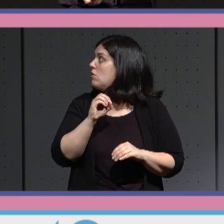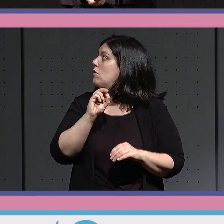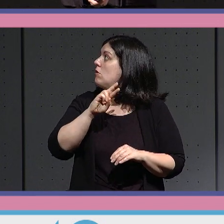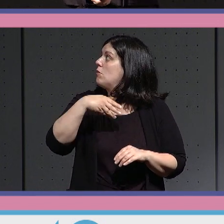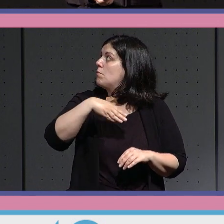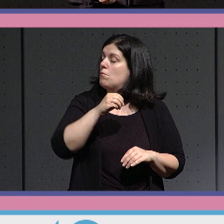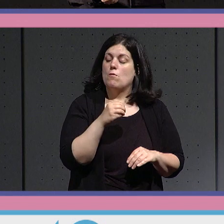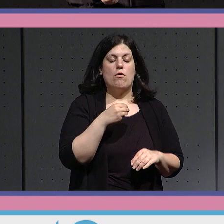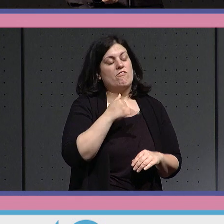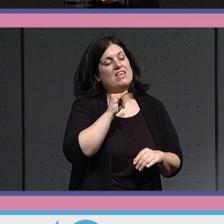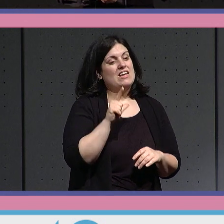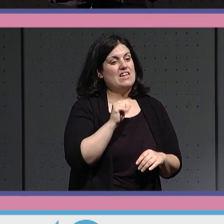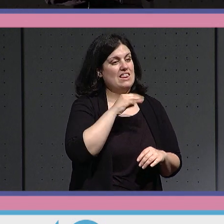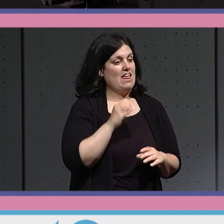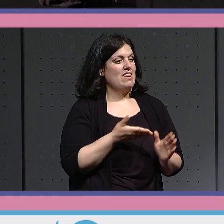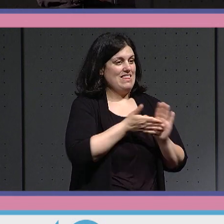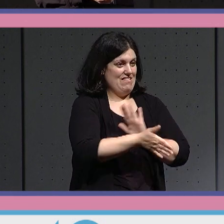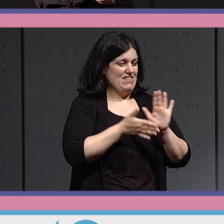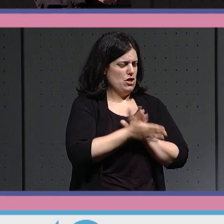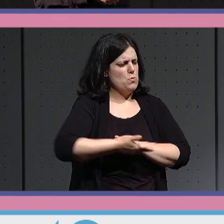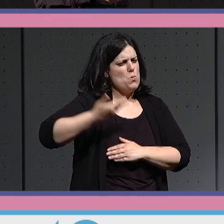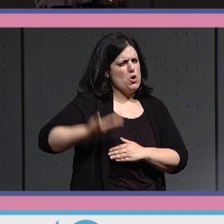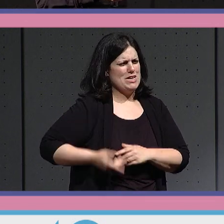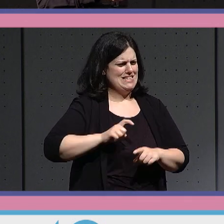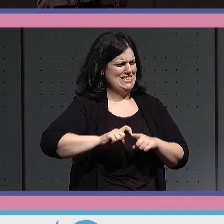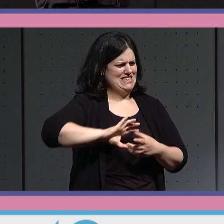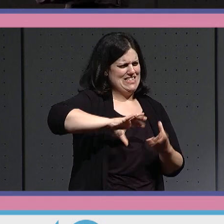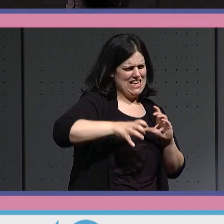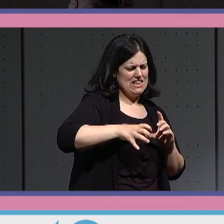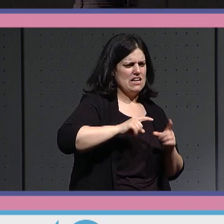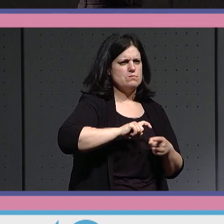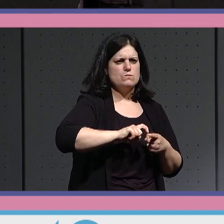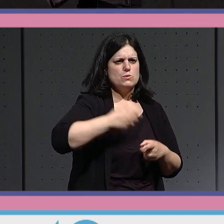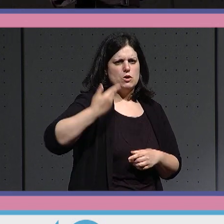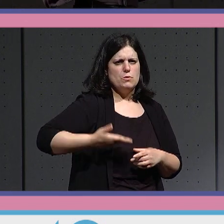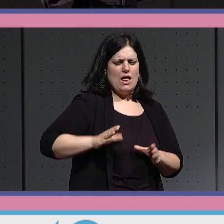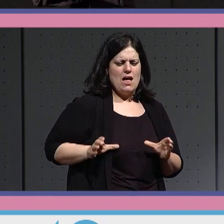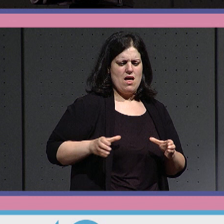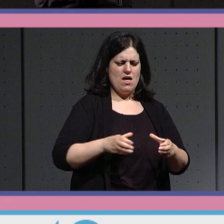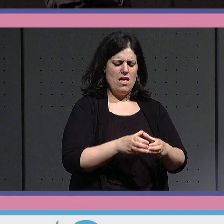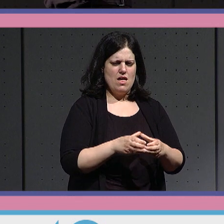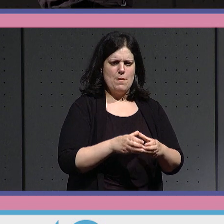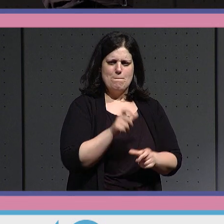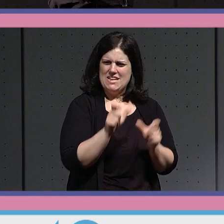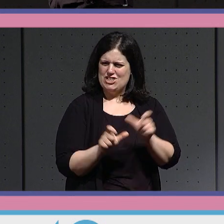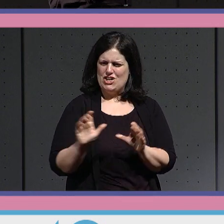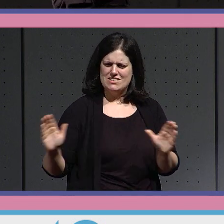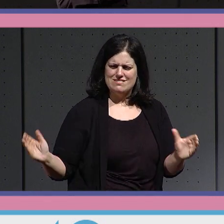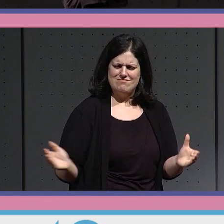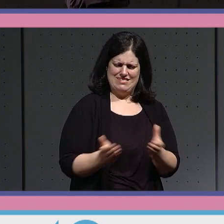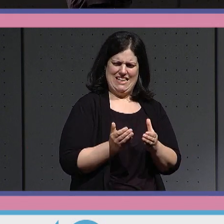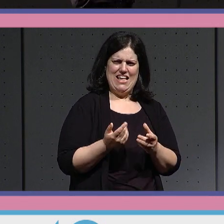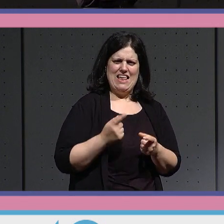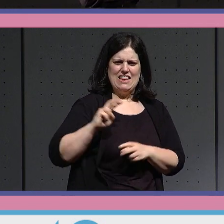muy relevante para el tema de la comorbilidad psiquiátrica. Es muy relevante que recordemos que lo que agrupa a estas personas tan diversas, estas situaciones